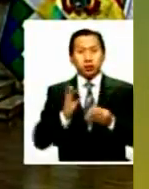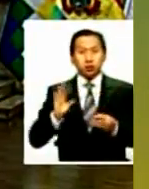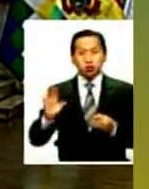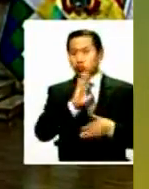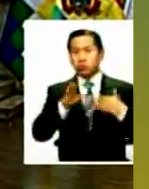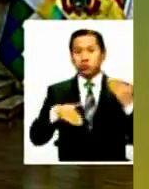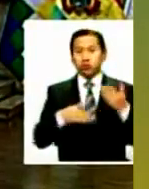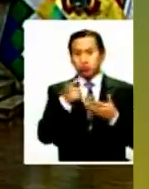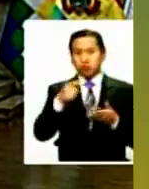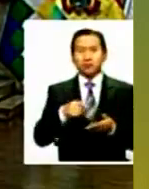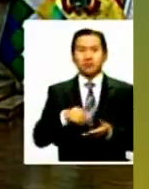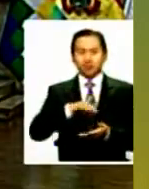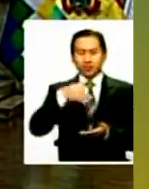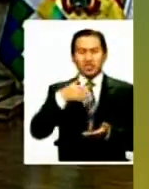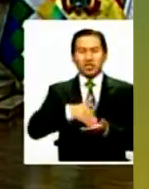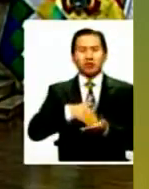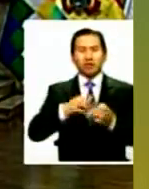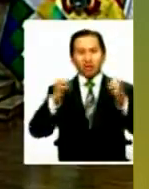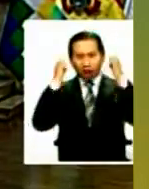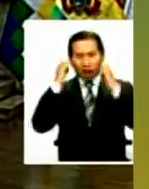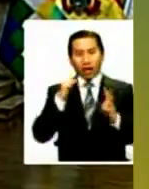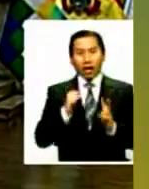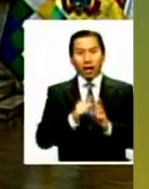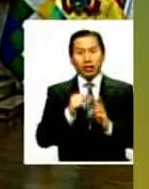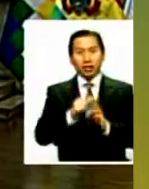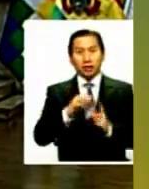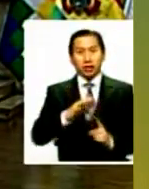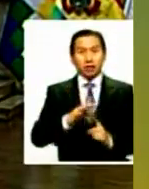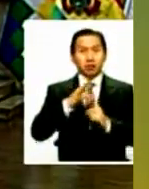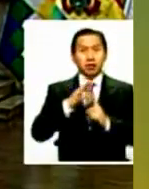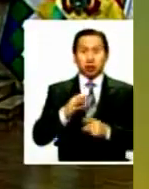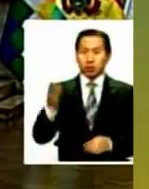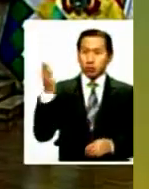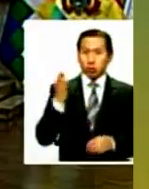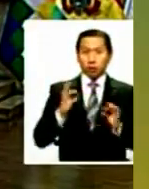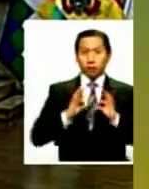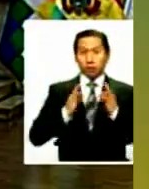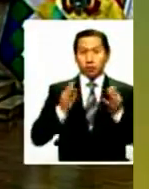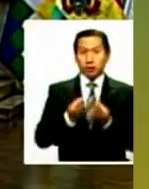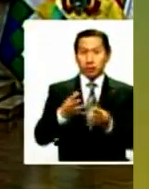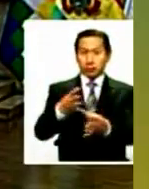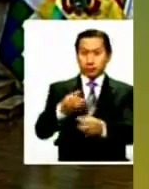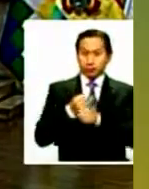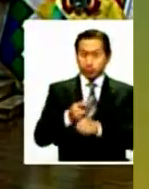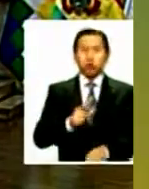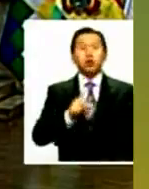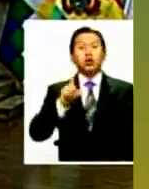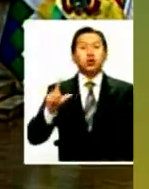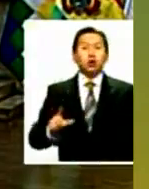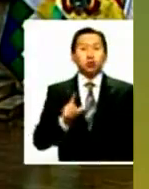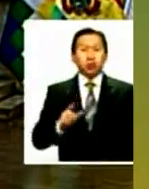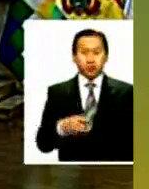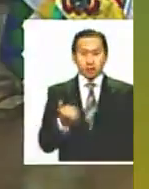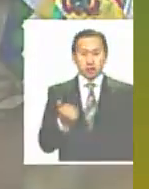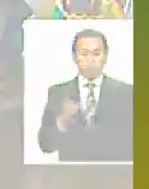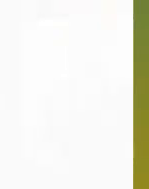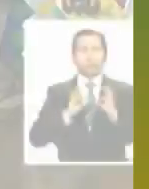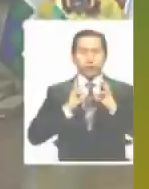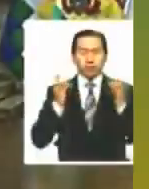operaciones. Y seguramente hay muchas empresas que se van a acoger a este plan. Nosotros ayer hablábamos con